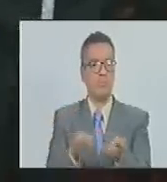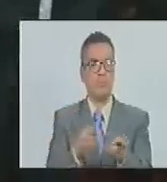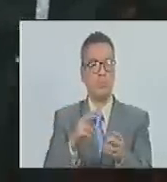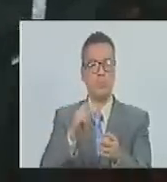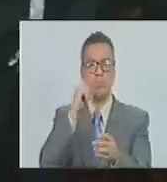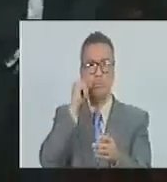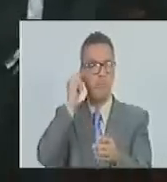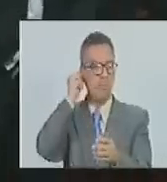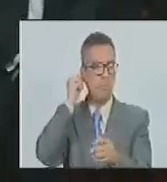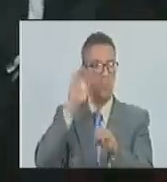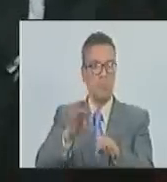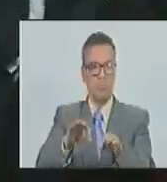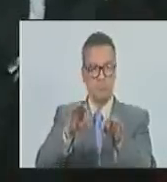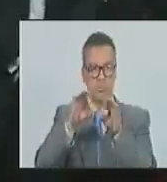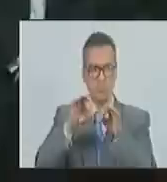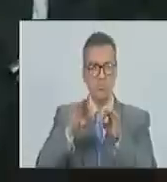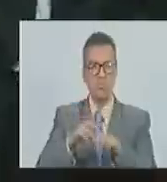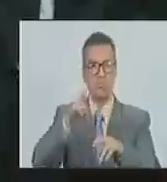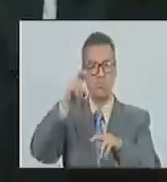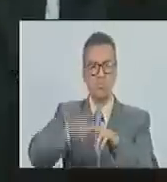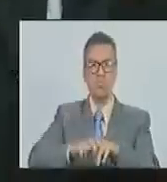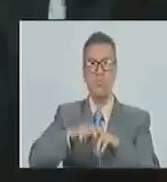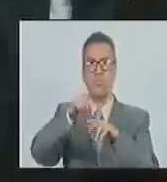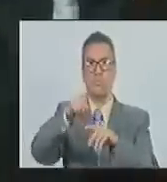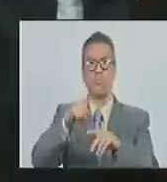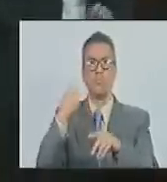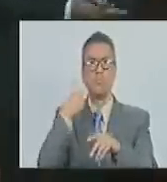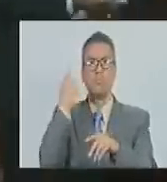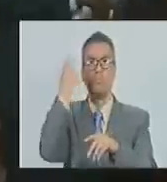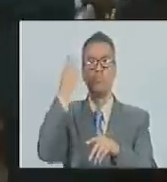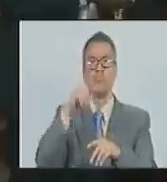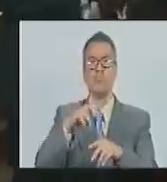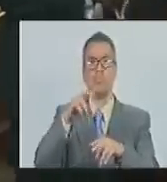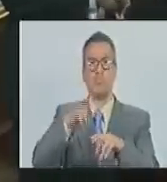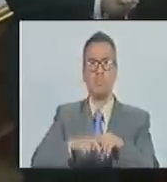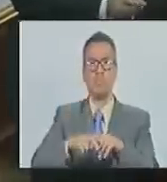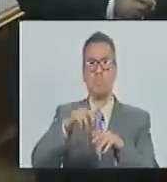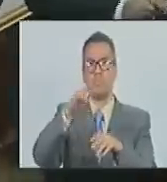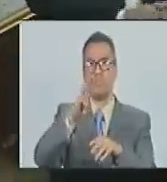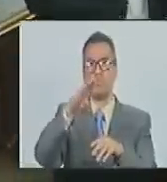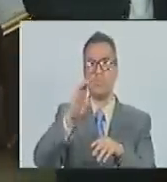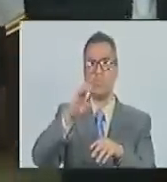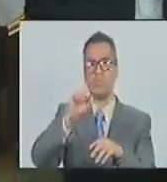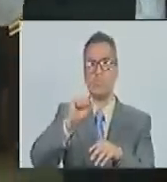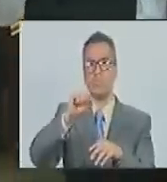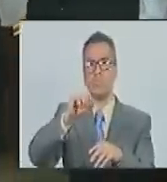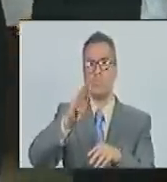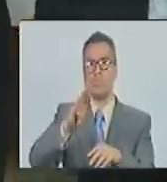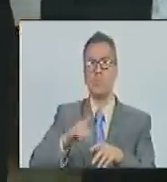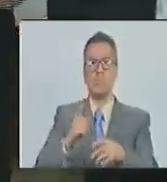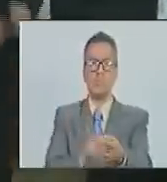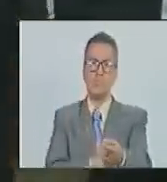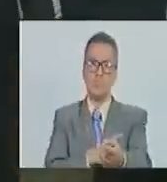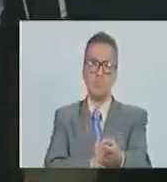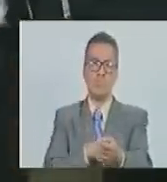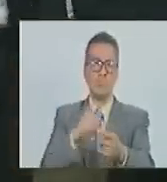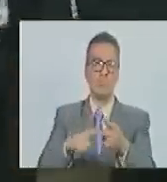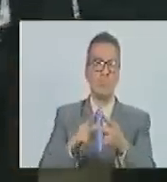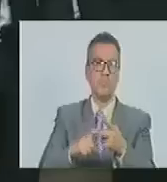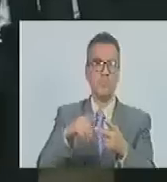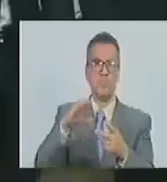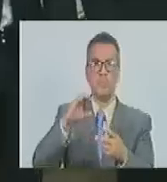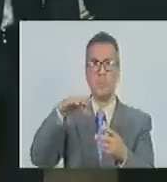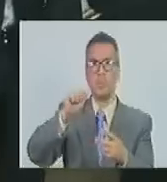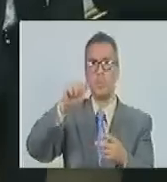e invitados especiales sentados en el palco de honor la señora Beatrice Fabri, hermana de